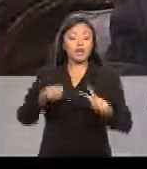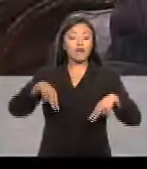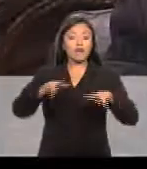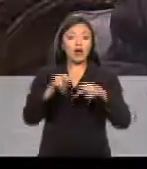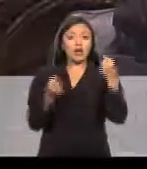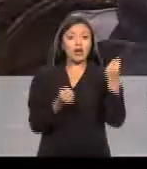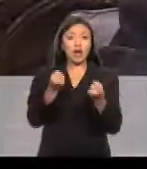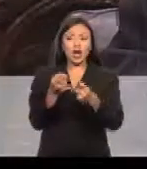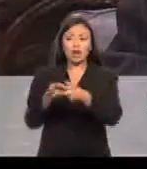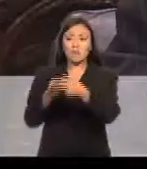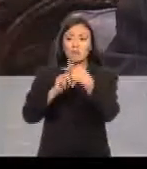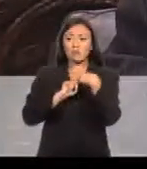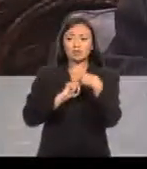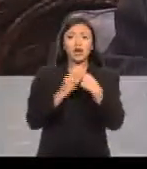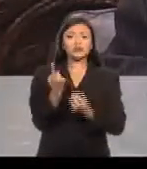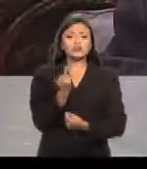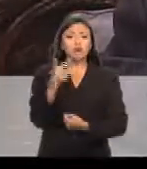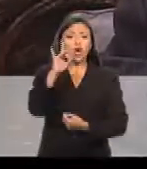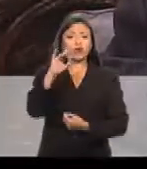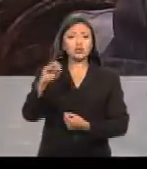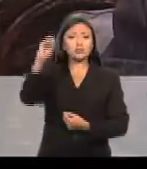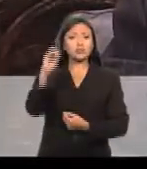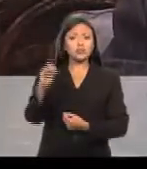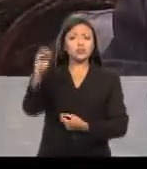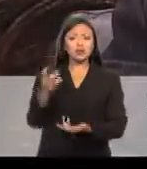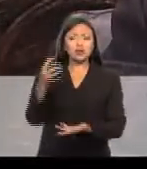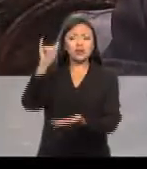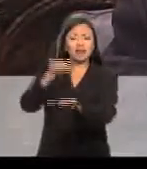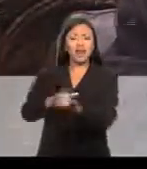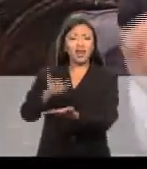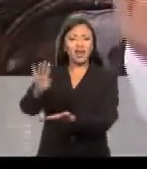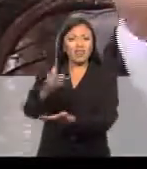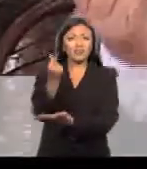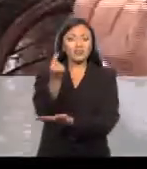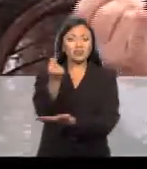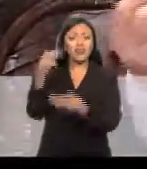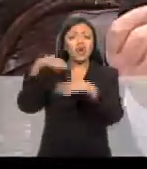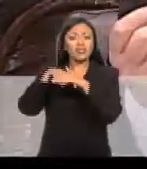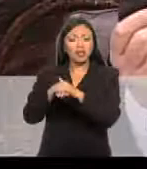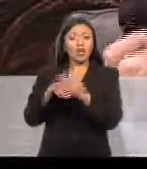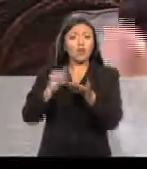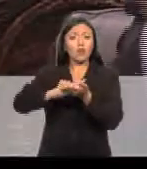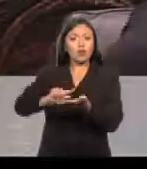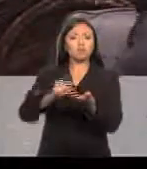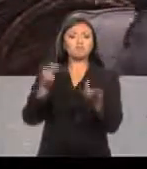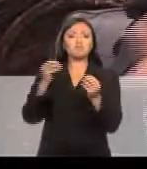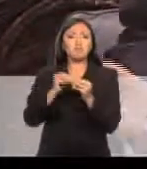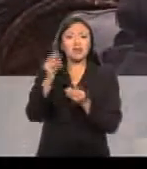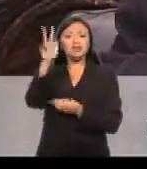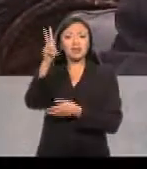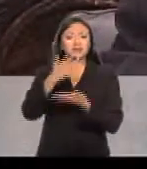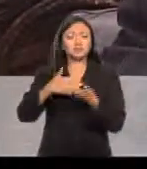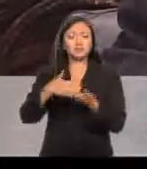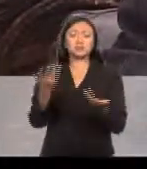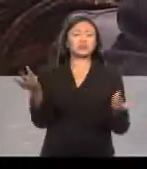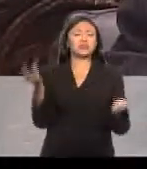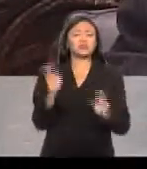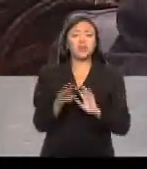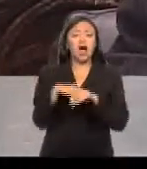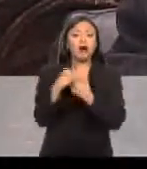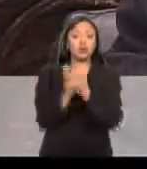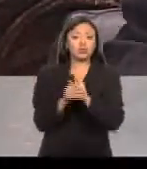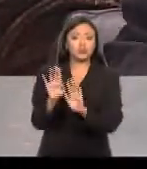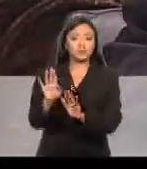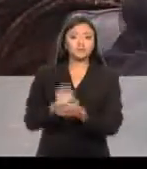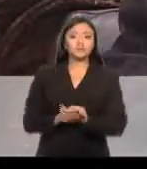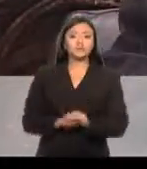pedido el valor del carro que le preste el banco, era solo el 80%. Es decir, se quedaban con la entrada más la tercera parte de lo que se había logrado